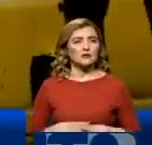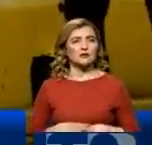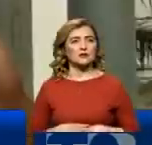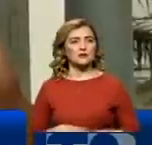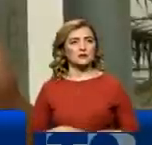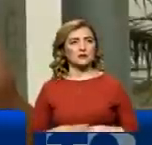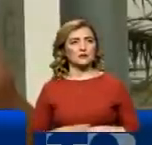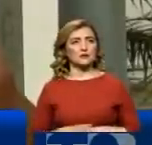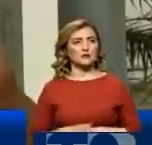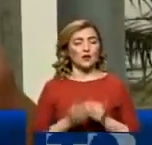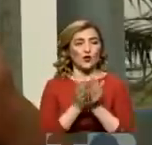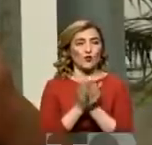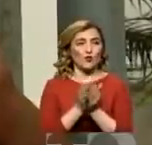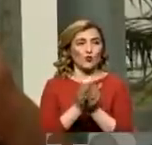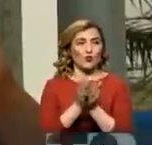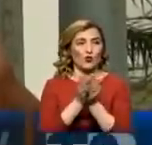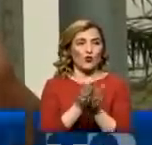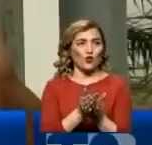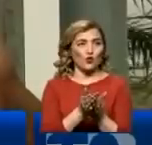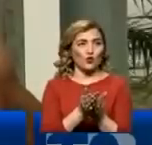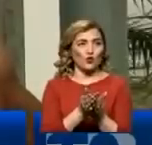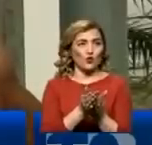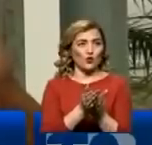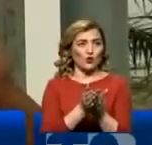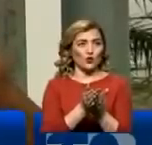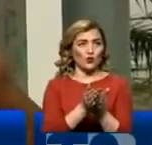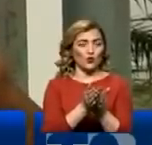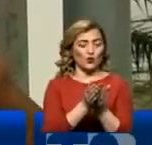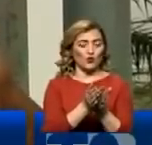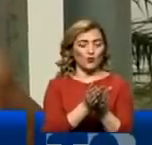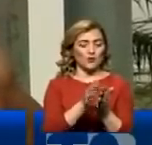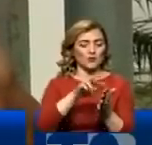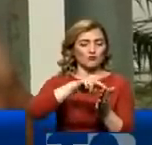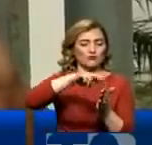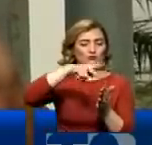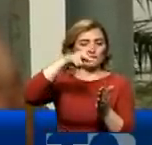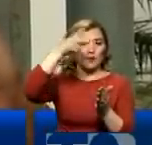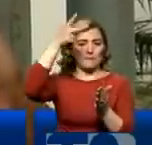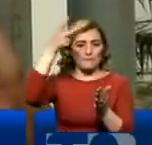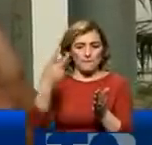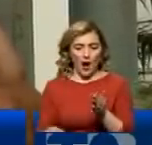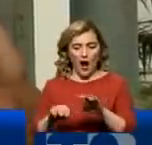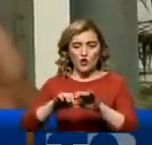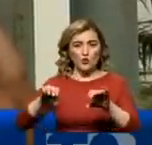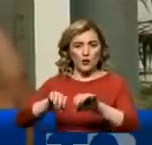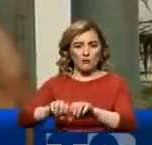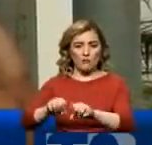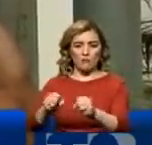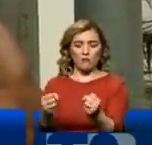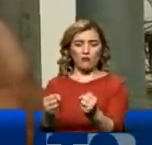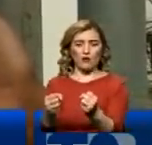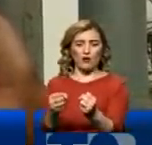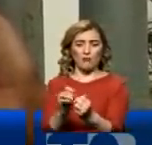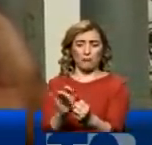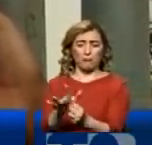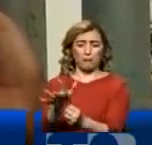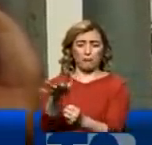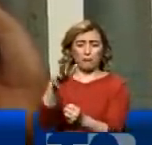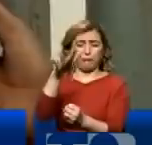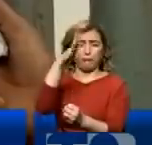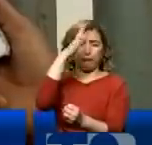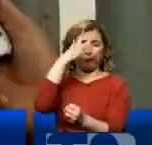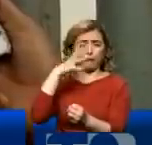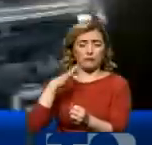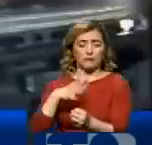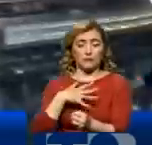movió el barco, se cayó alguien rompió las tuberías, sale el gas, el poder ahí y ahí